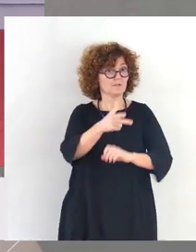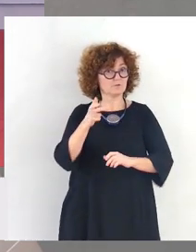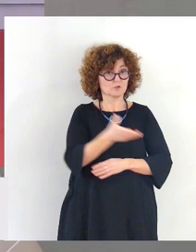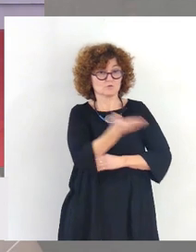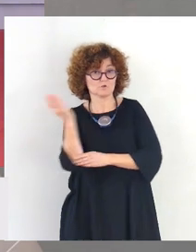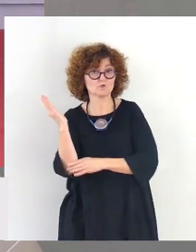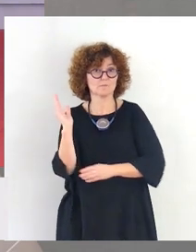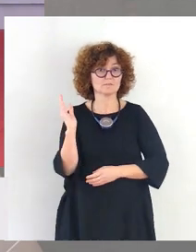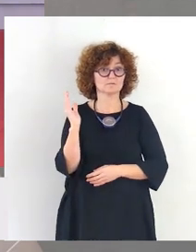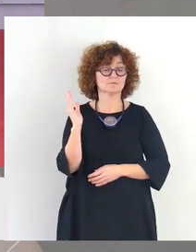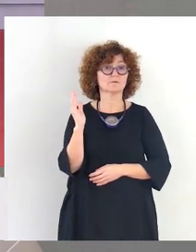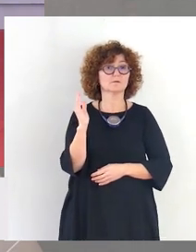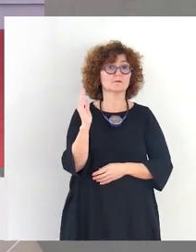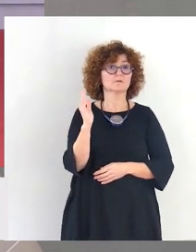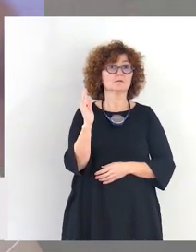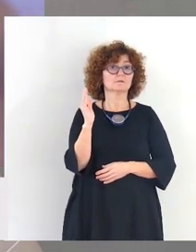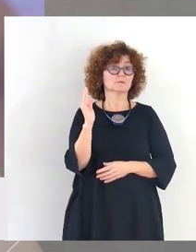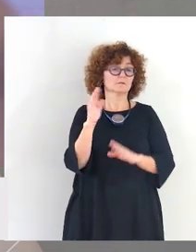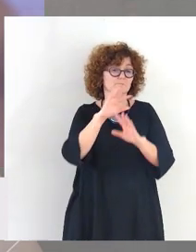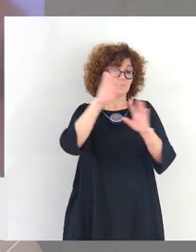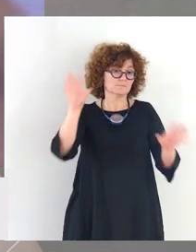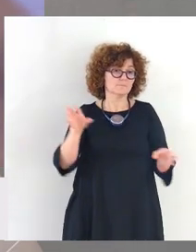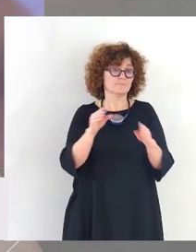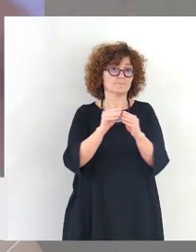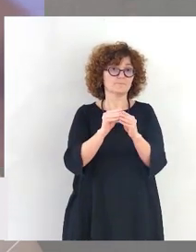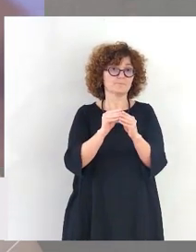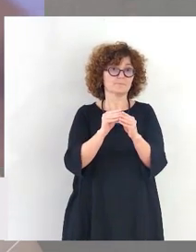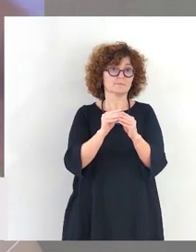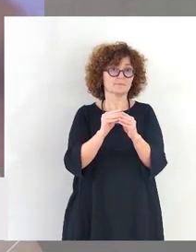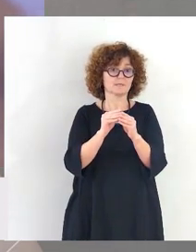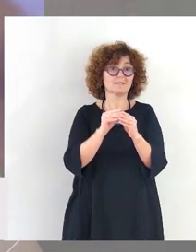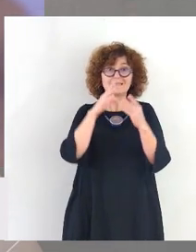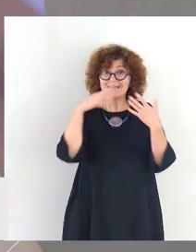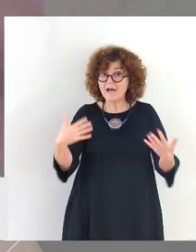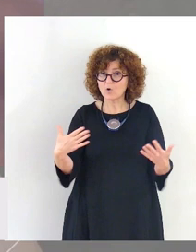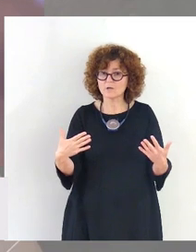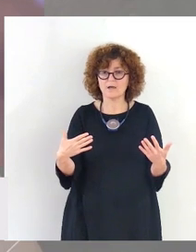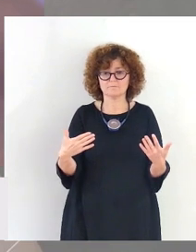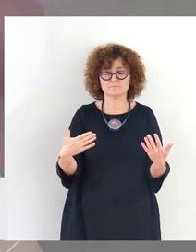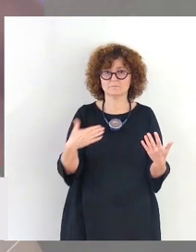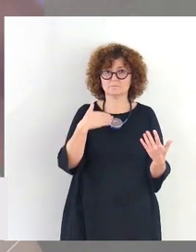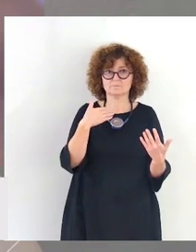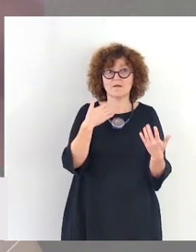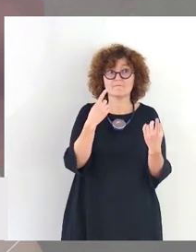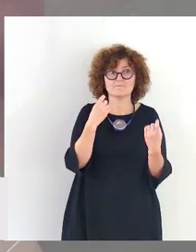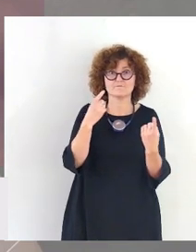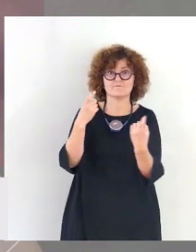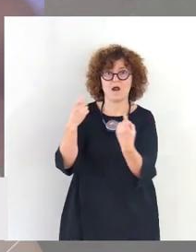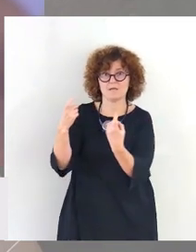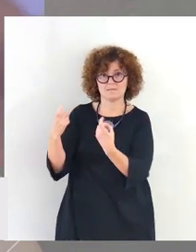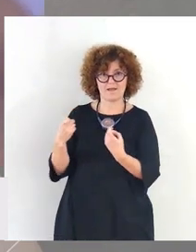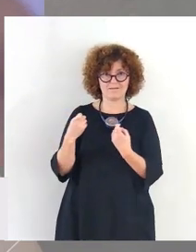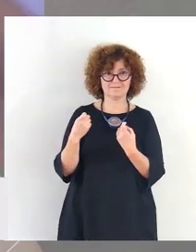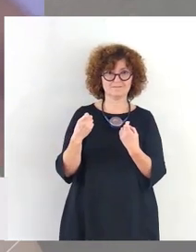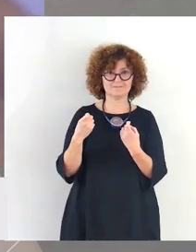demás y por lo tanto en Y en este momento estamos teniendo un déficit muy grande y yo pediría ayuda a las on estoy